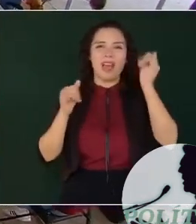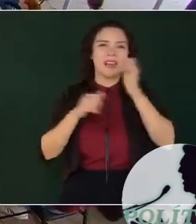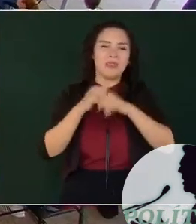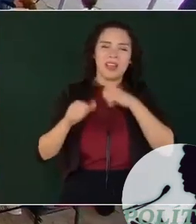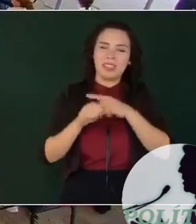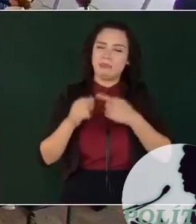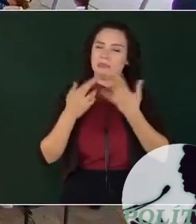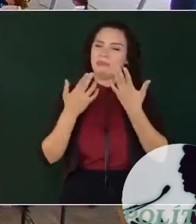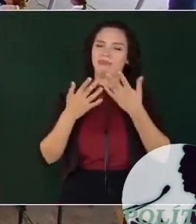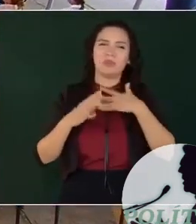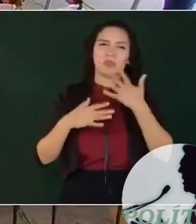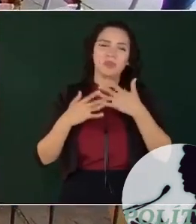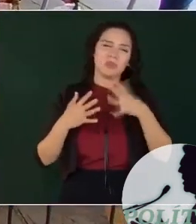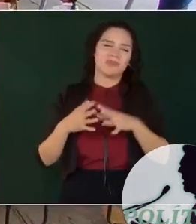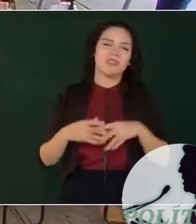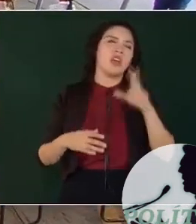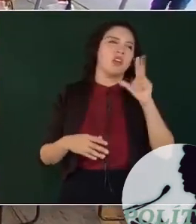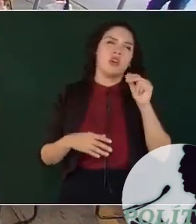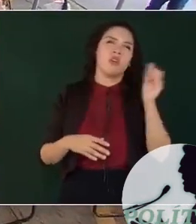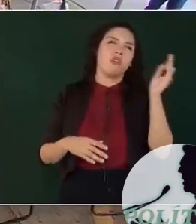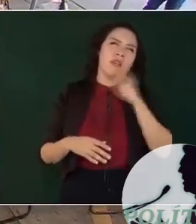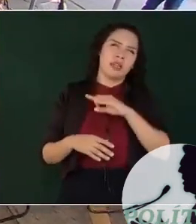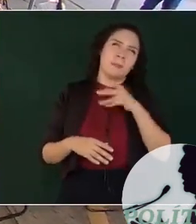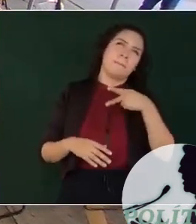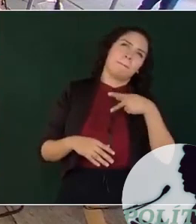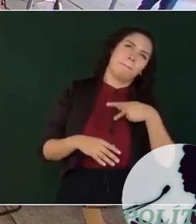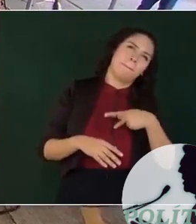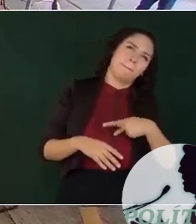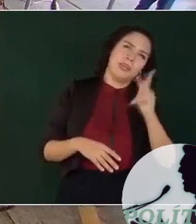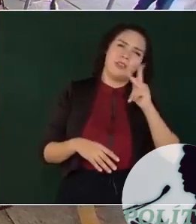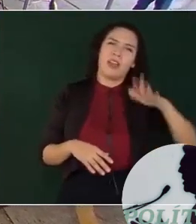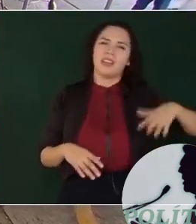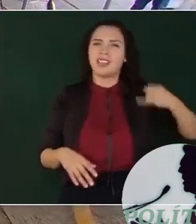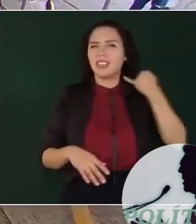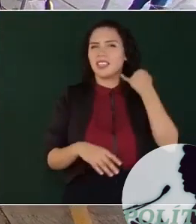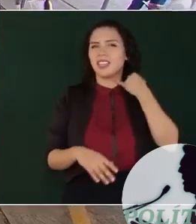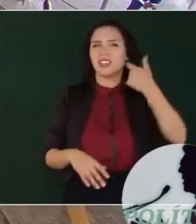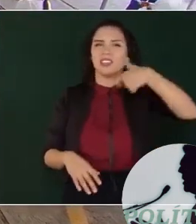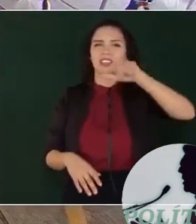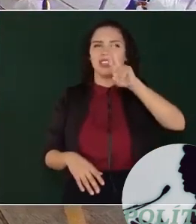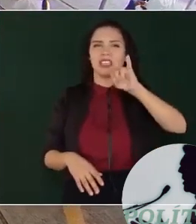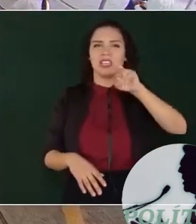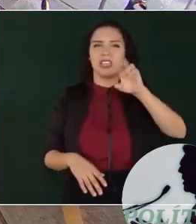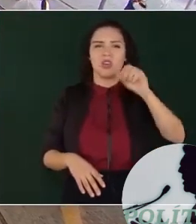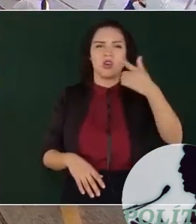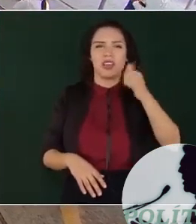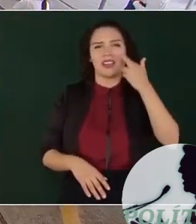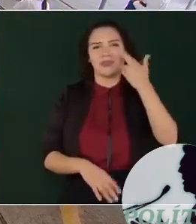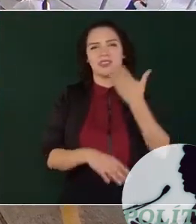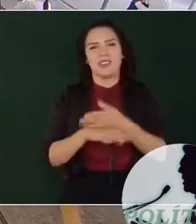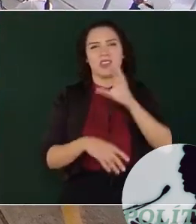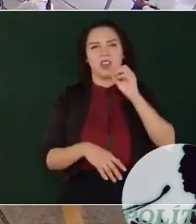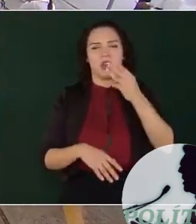mismo. No es falso, pero tampoco es verdadero lo que dice el ingeniero Quiroga, titular de la Comisión Estatal de